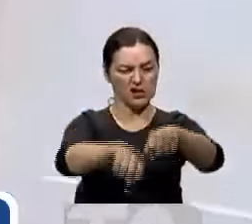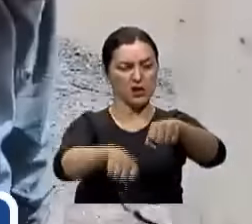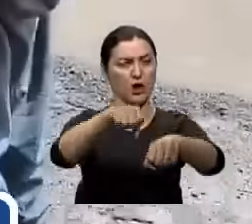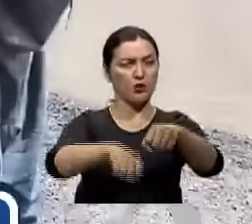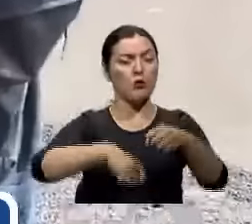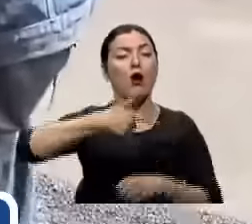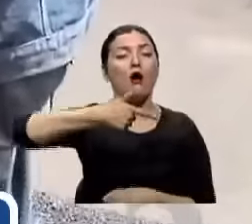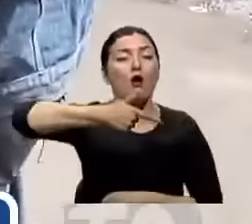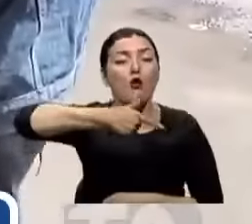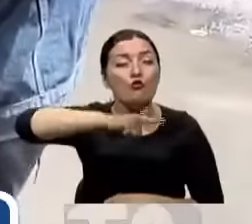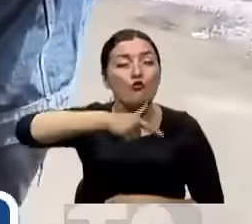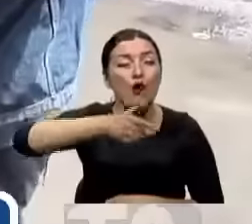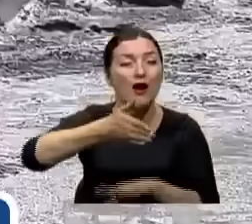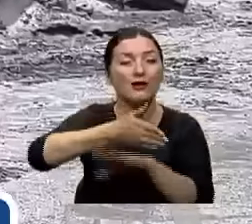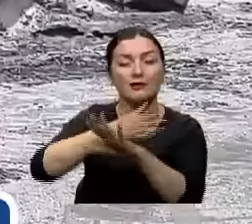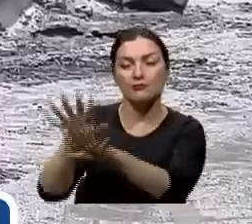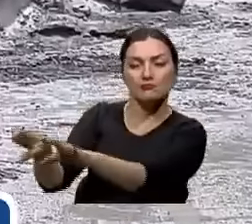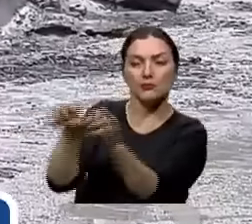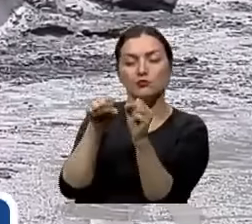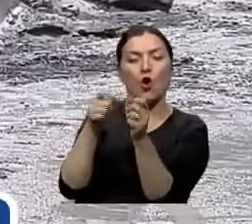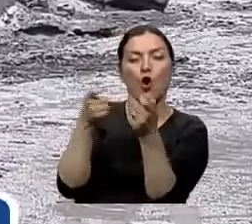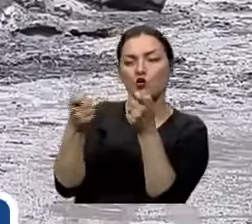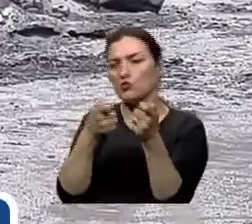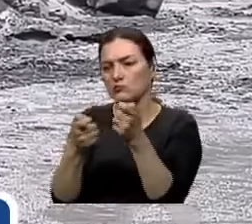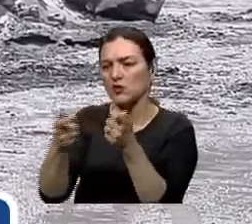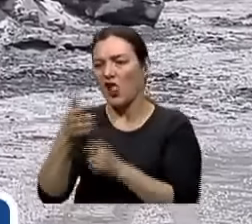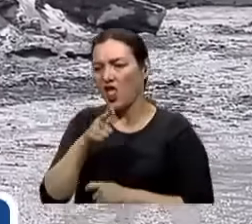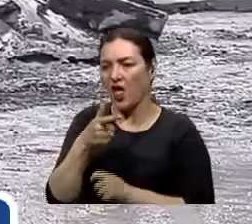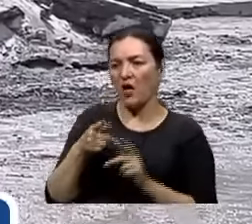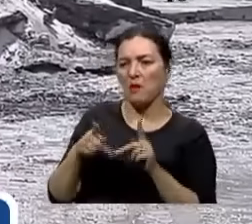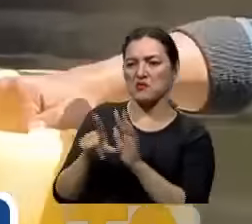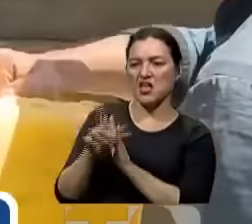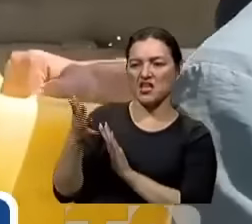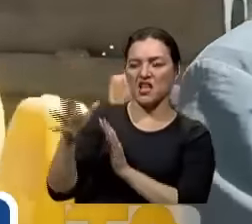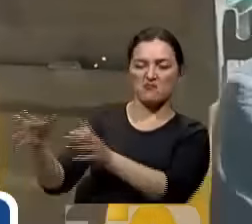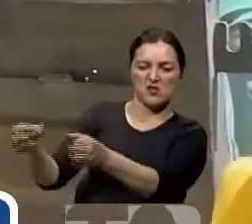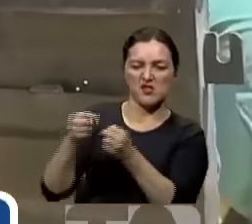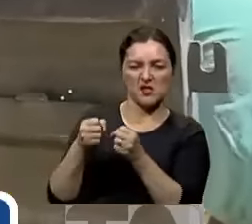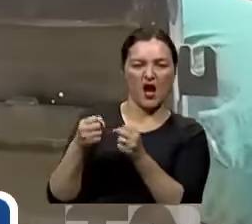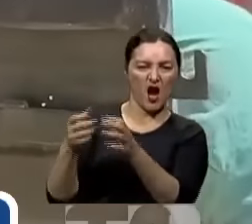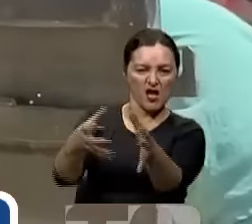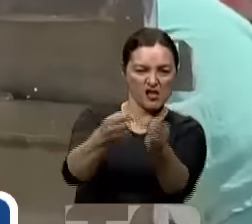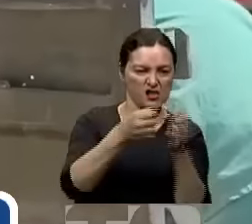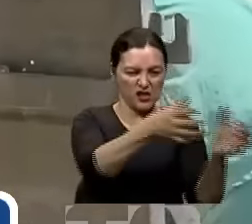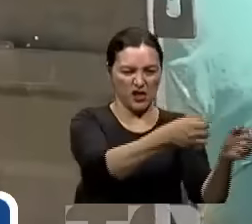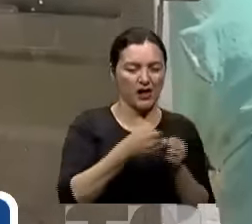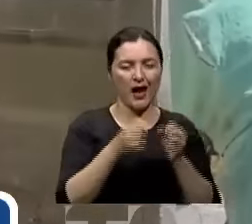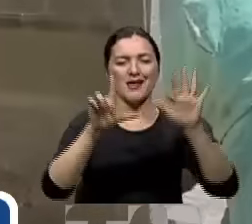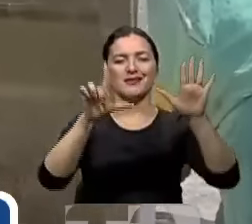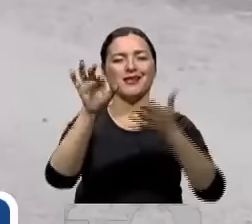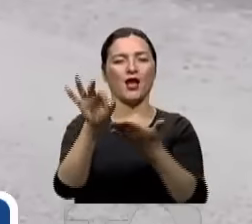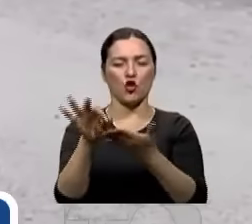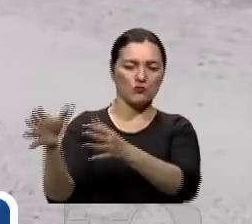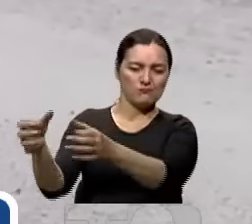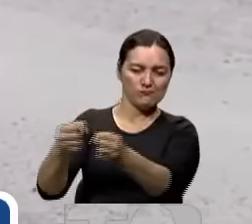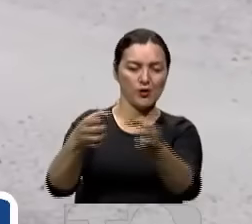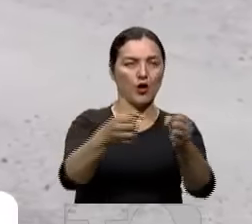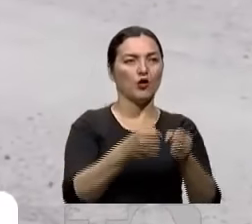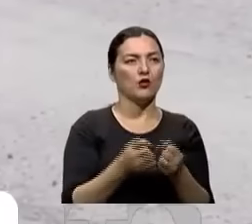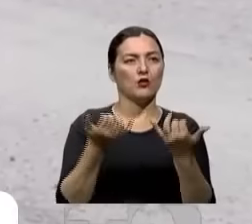de productos decomisados durante varios operativos realizados en diferentes puntos en los 7 cantones de la provincia. Hoy